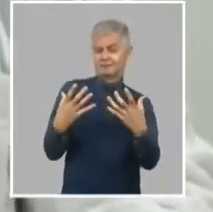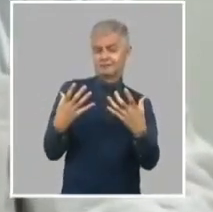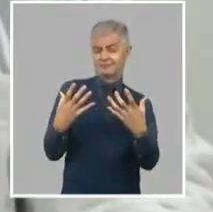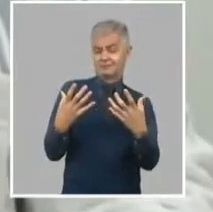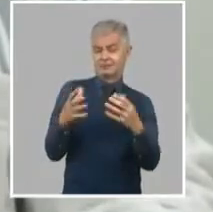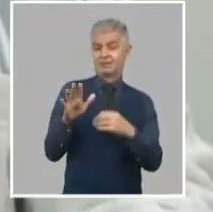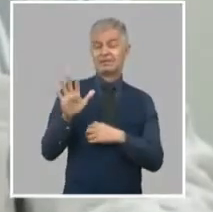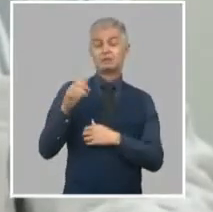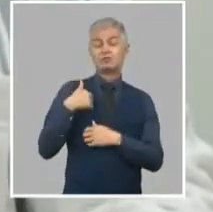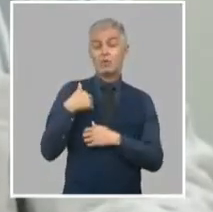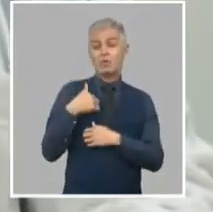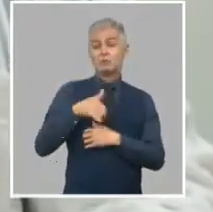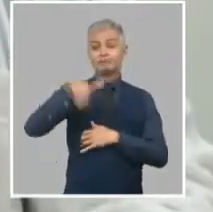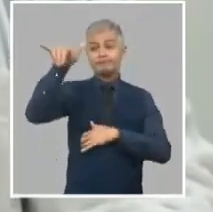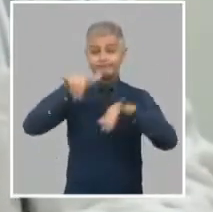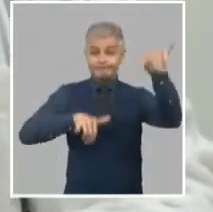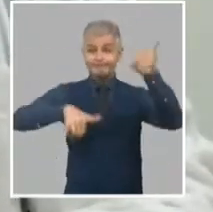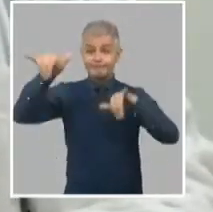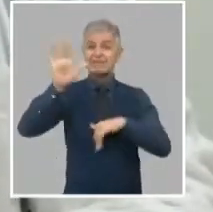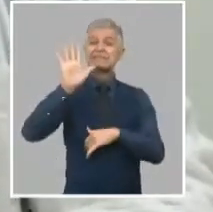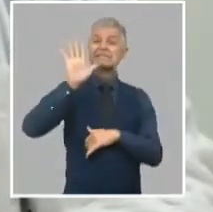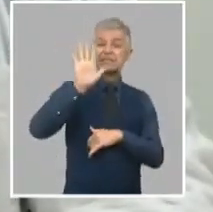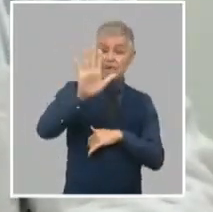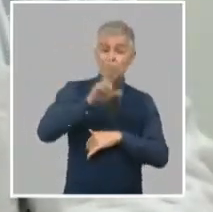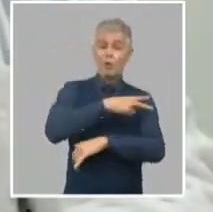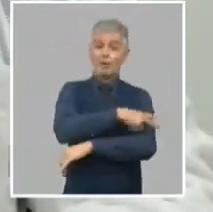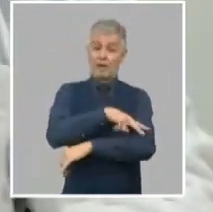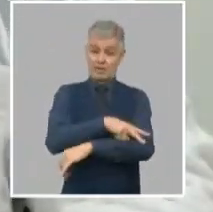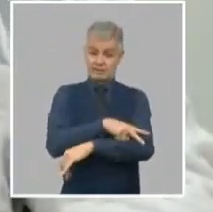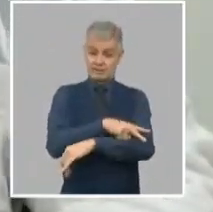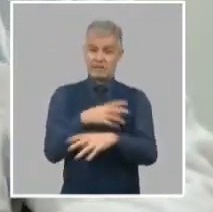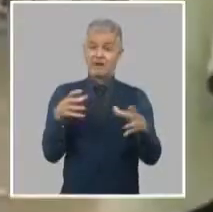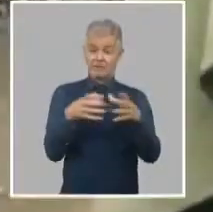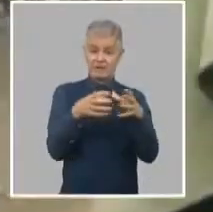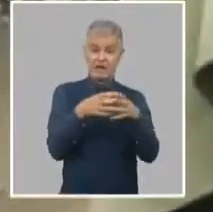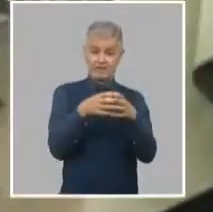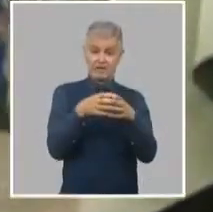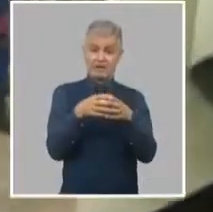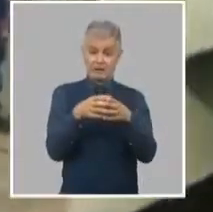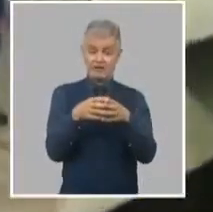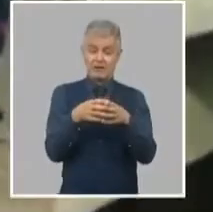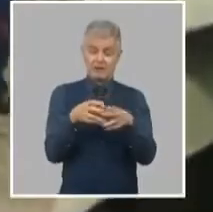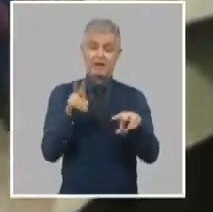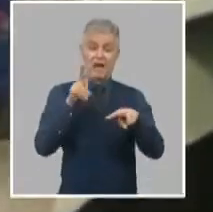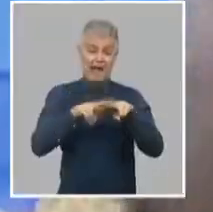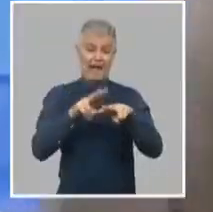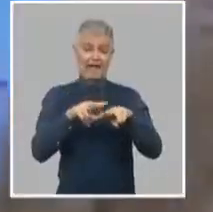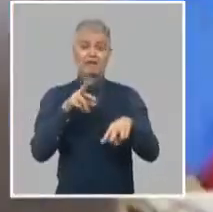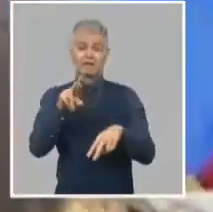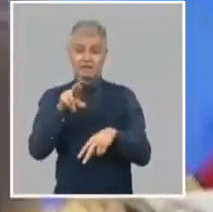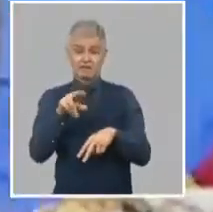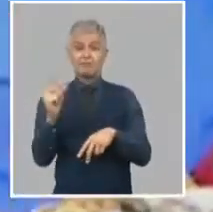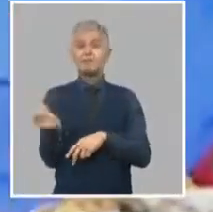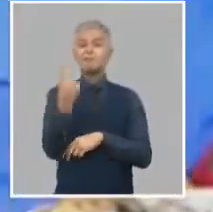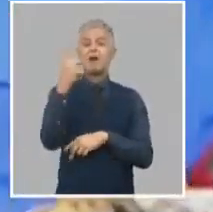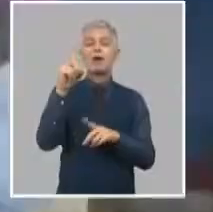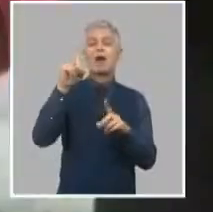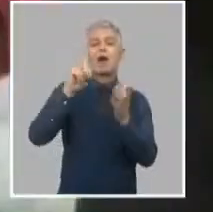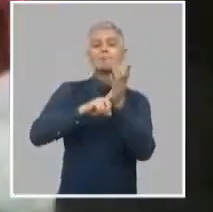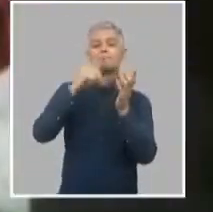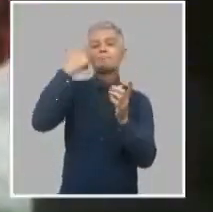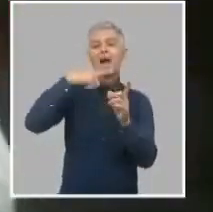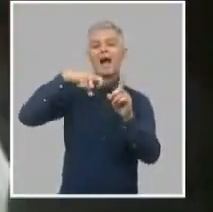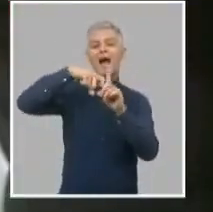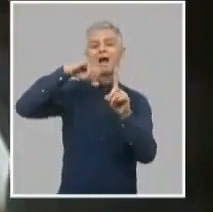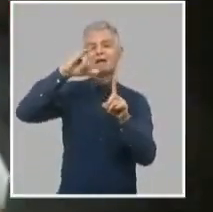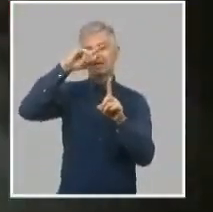en 5 misiones de la Henry Reef en diferentes países. La primera en Pakistán, en